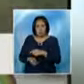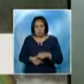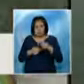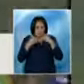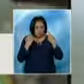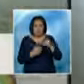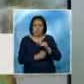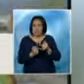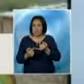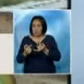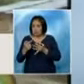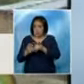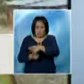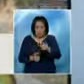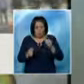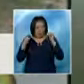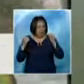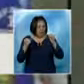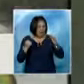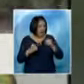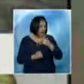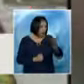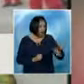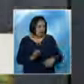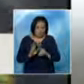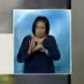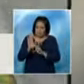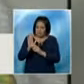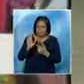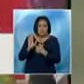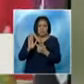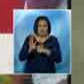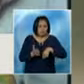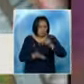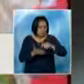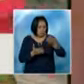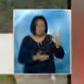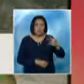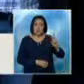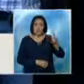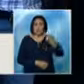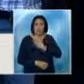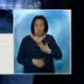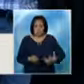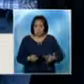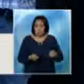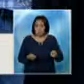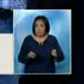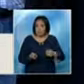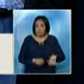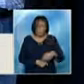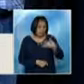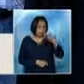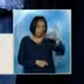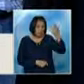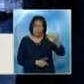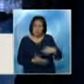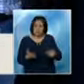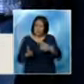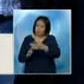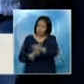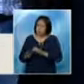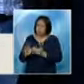Huampis. Hay que recordar, ellos protestaban contra decretos legislativos suscritos en el segundo gobierno de Alan García, pues consideraban que afectaban a